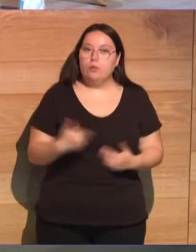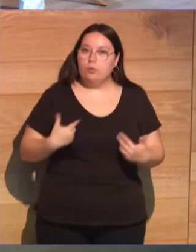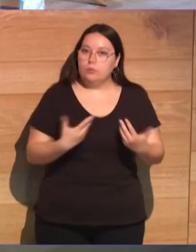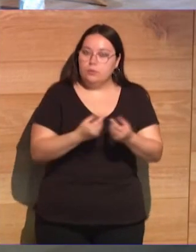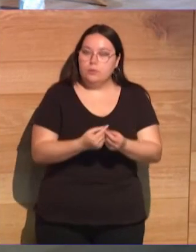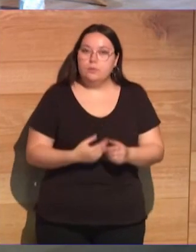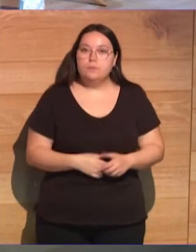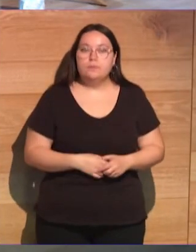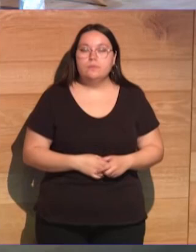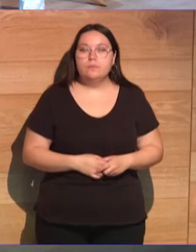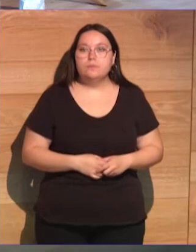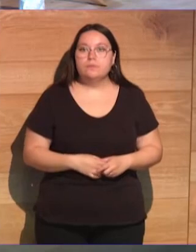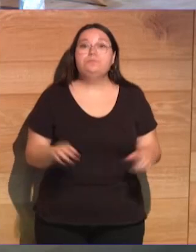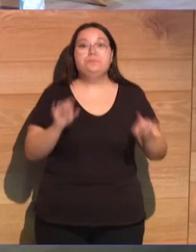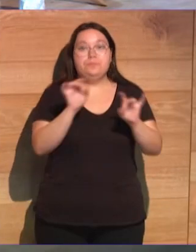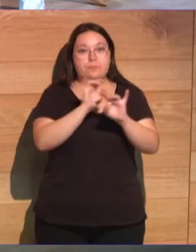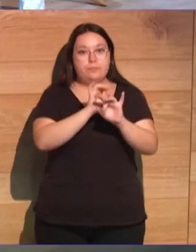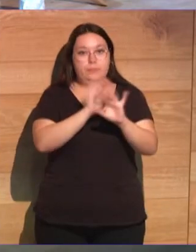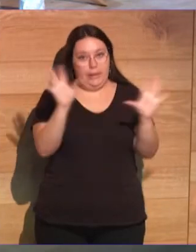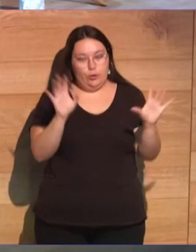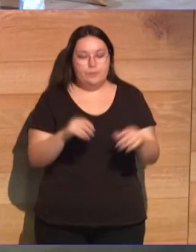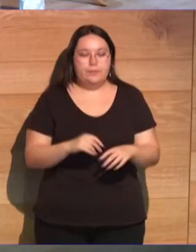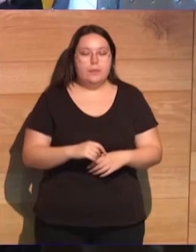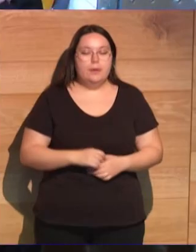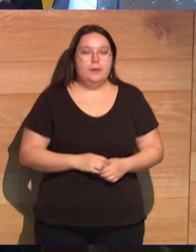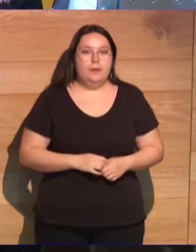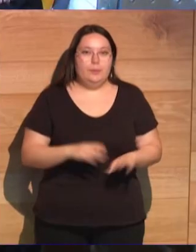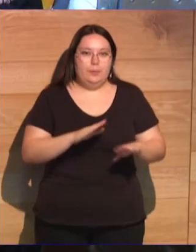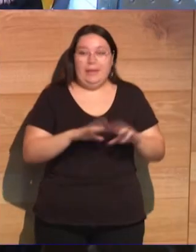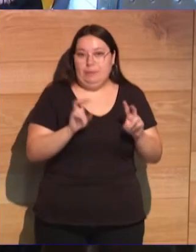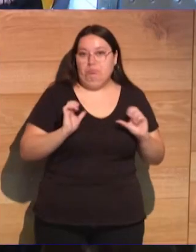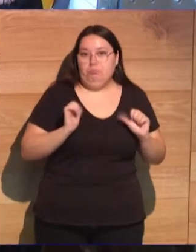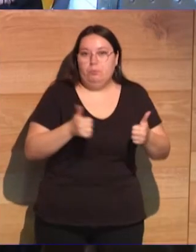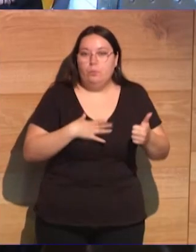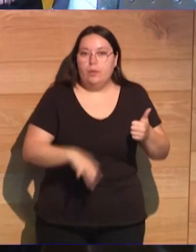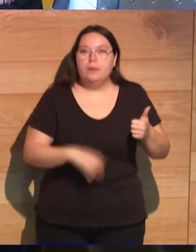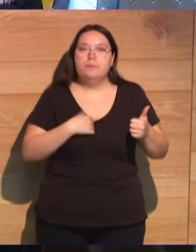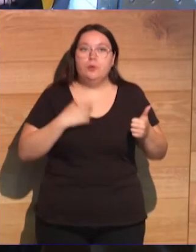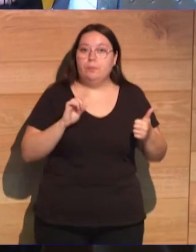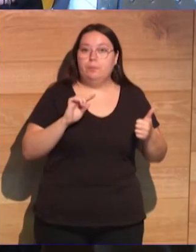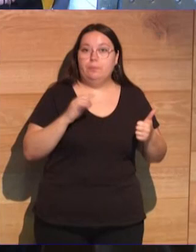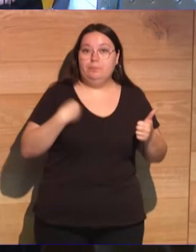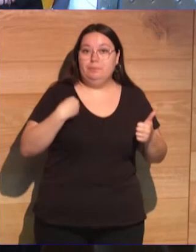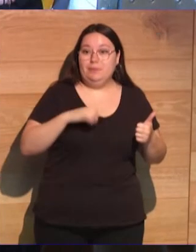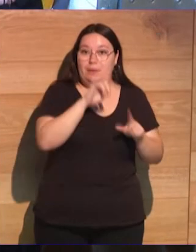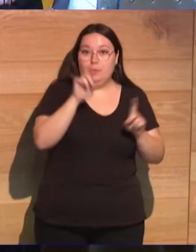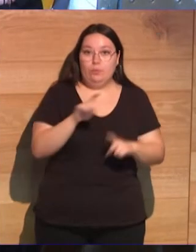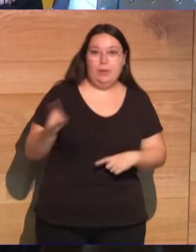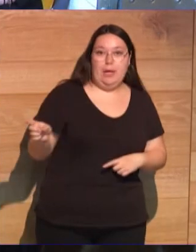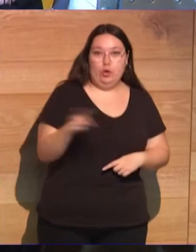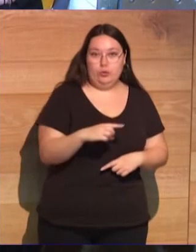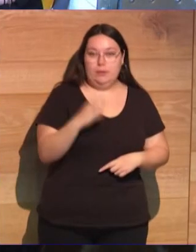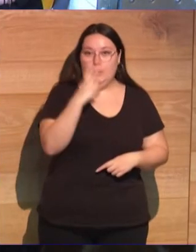nosotros. Y claro, por un poco ir introduciendo el tema, os lanzo la misma pregunta a los tres